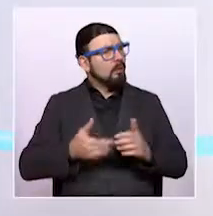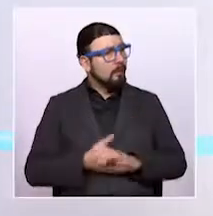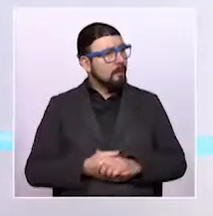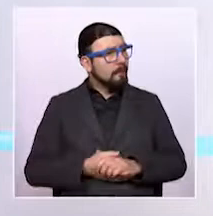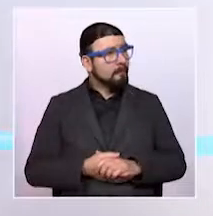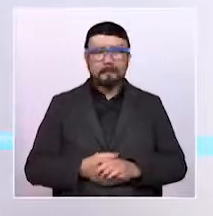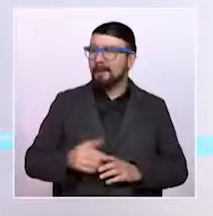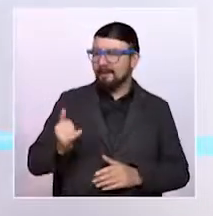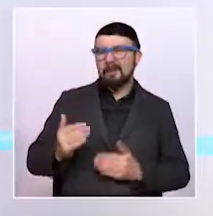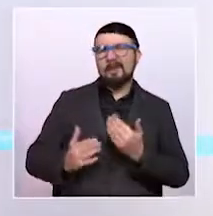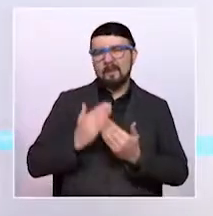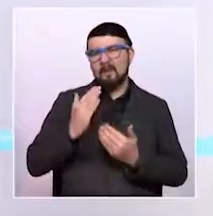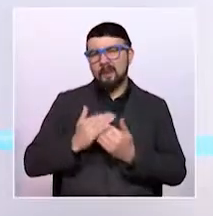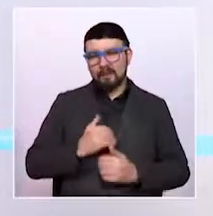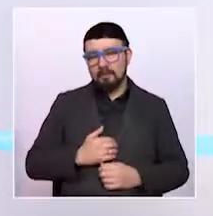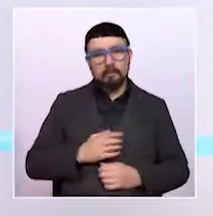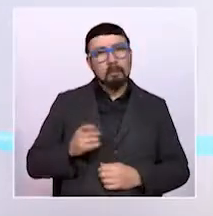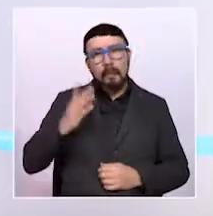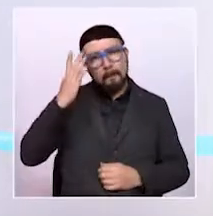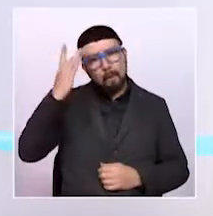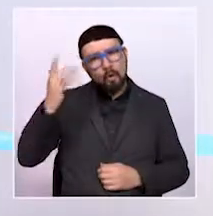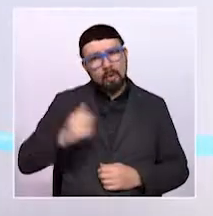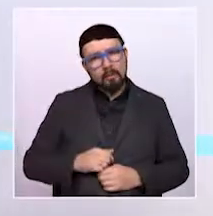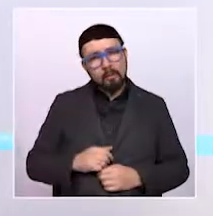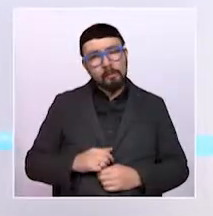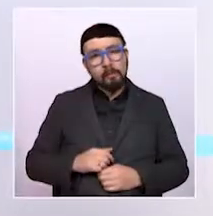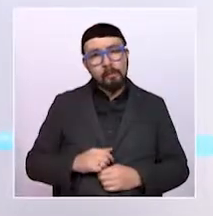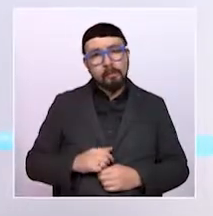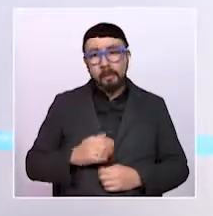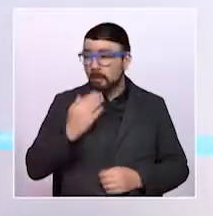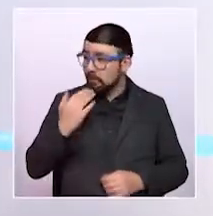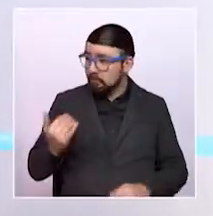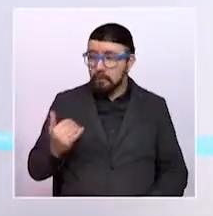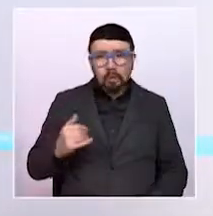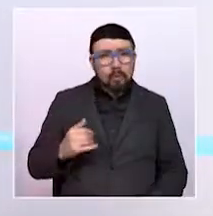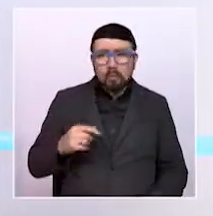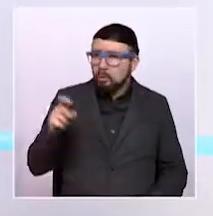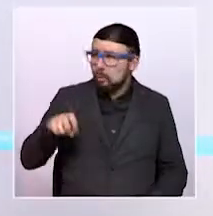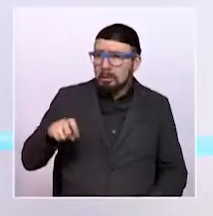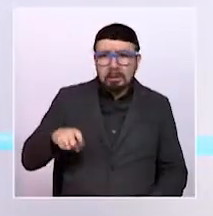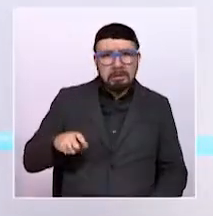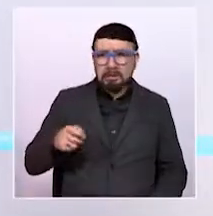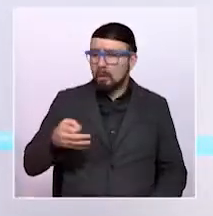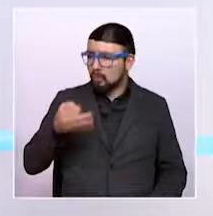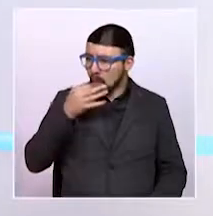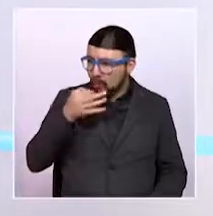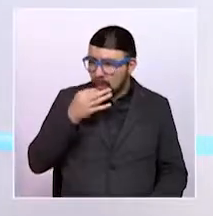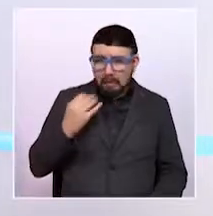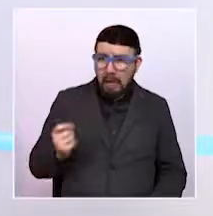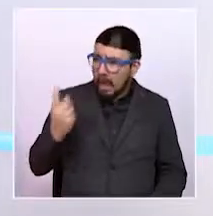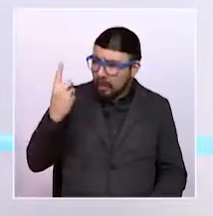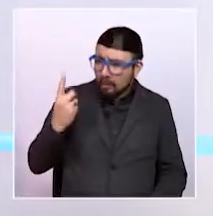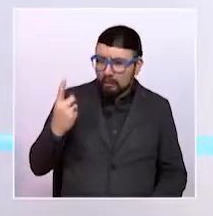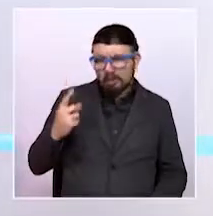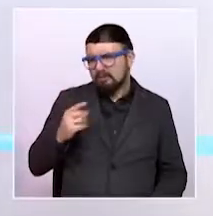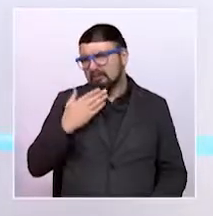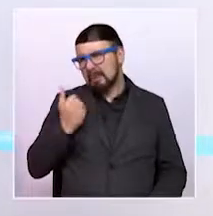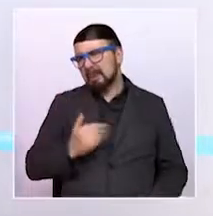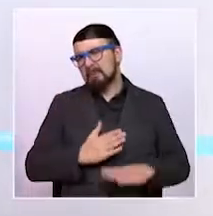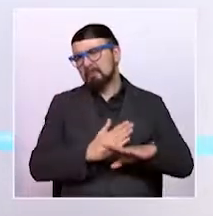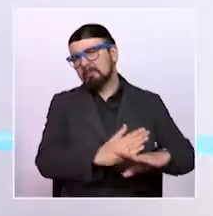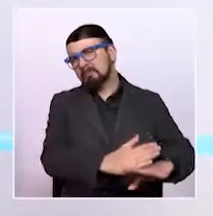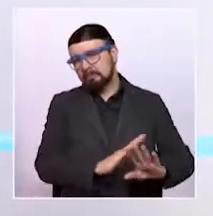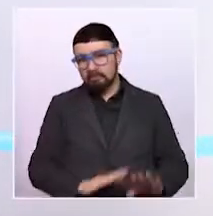fácil porque la premisa es la siguiente si no es necesario iniciar tratamiento para algo lo ideal es no